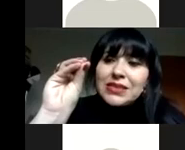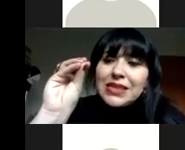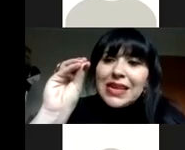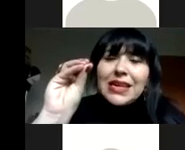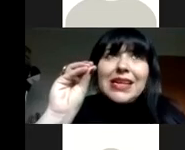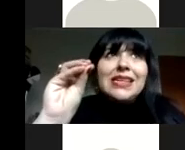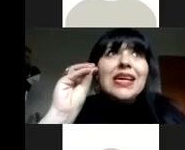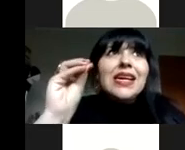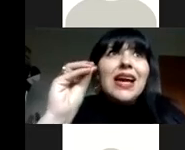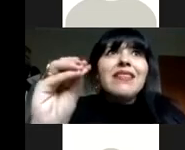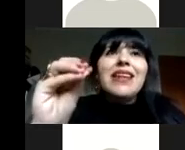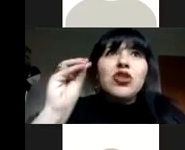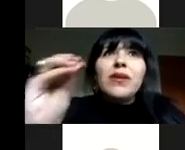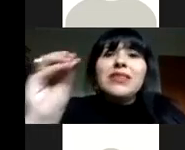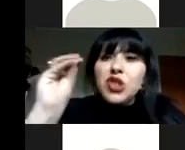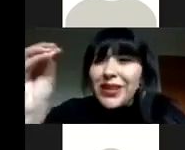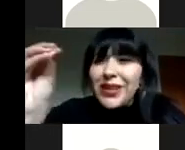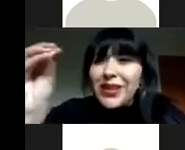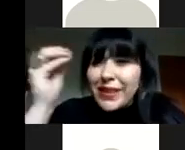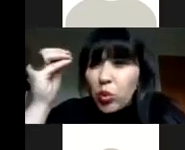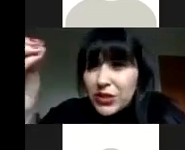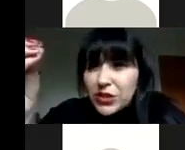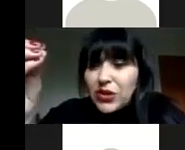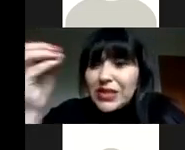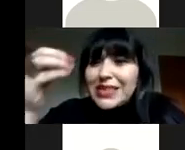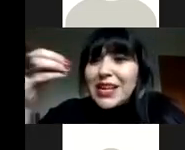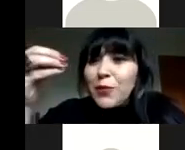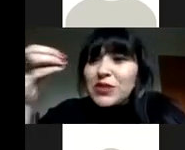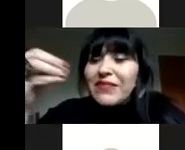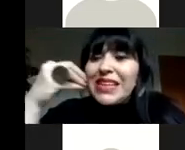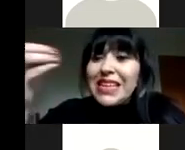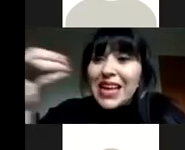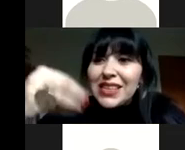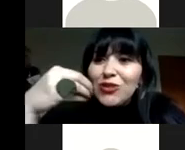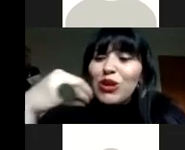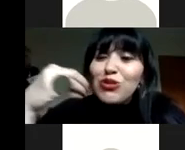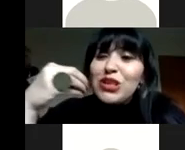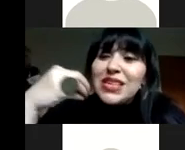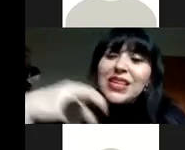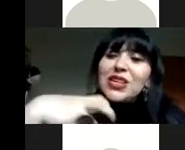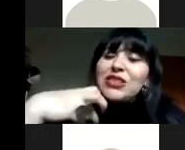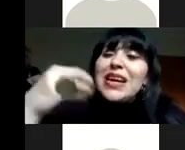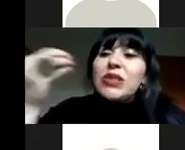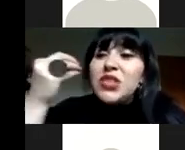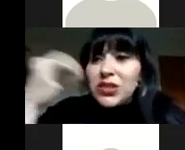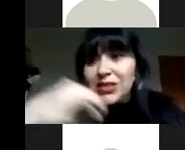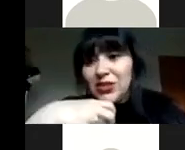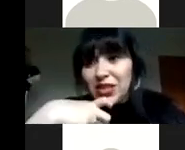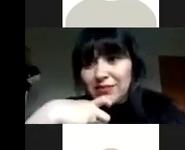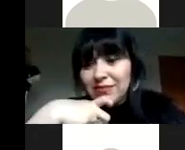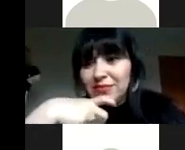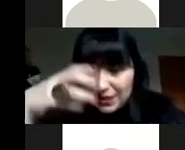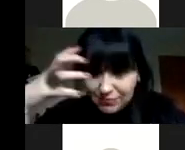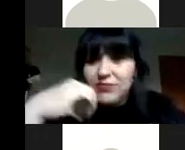Que es la que está encargada de la toma de decisiones, del juicio, de la responsabilidad. Cuando uno dice, sea juiciosa,